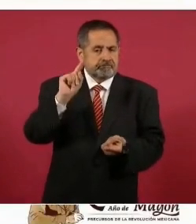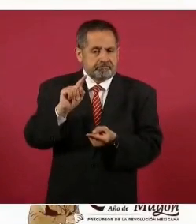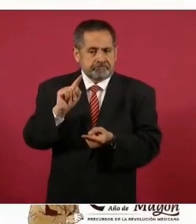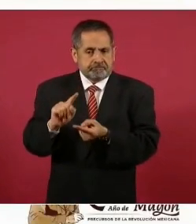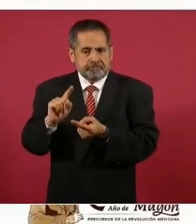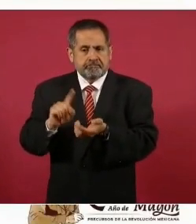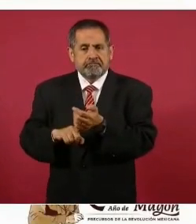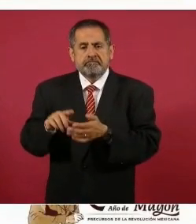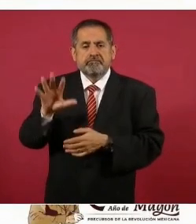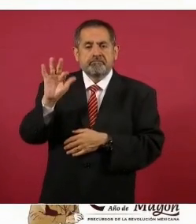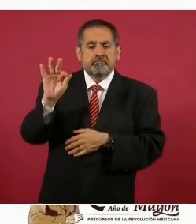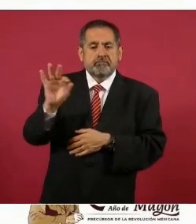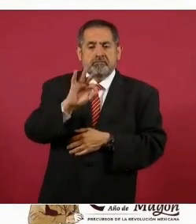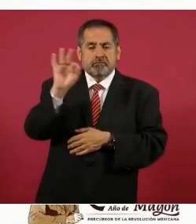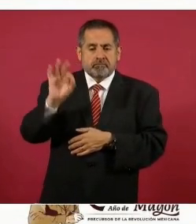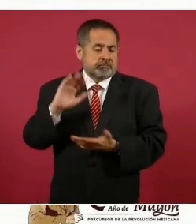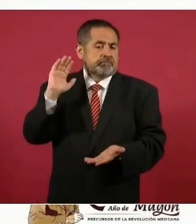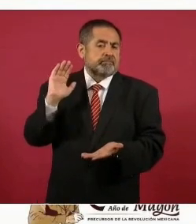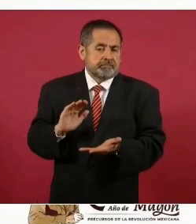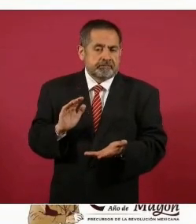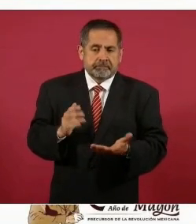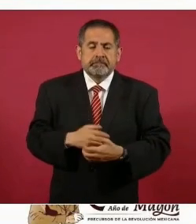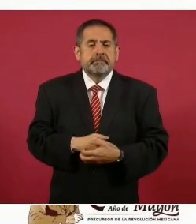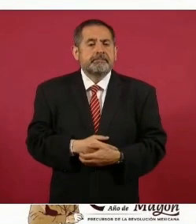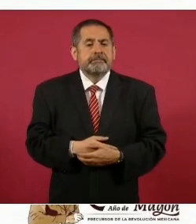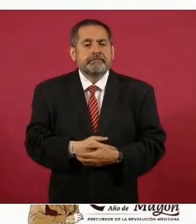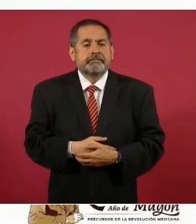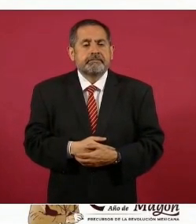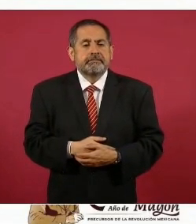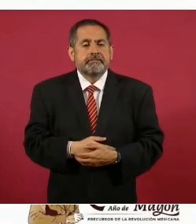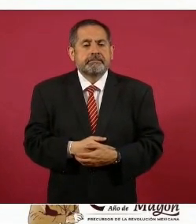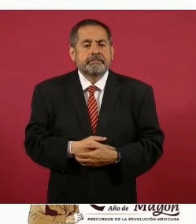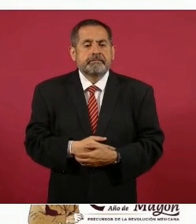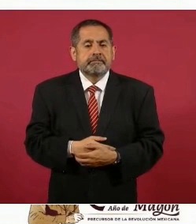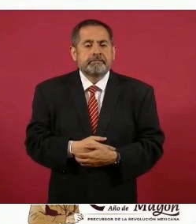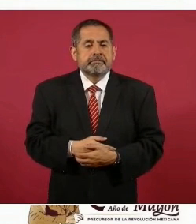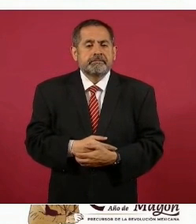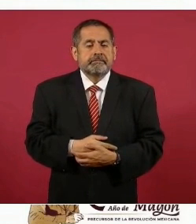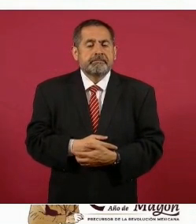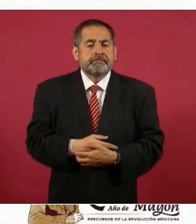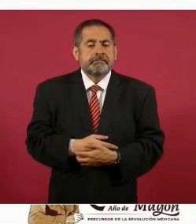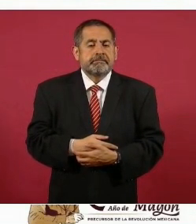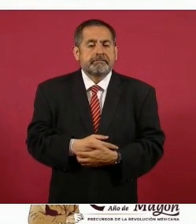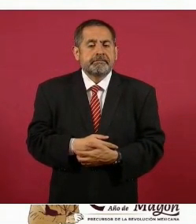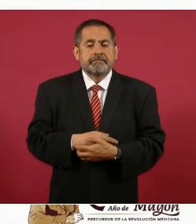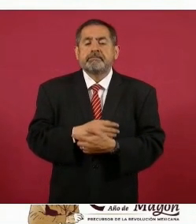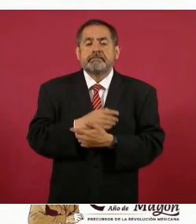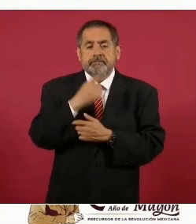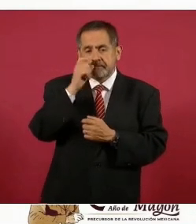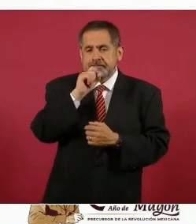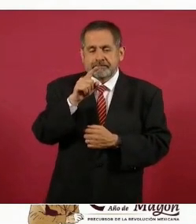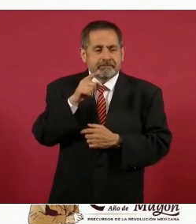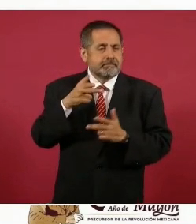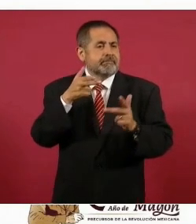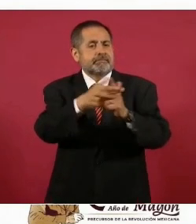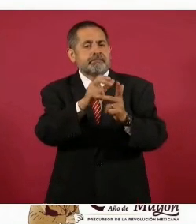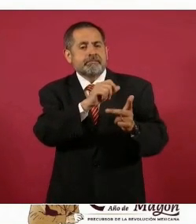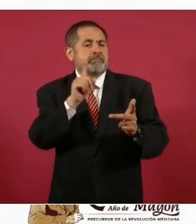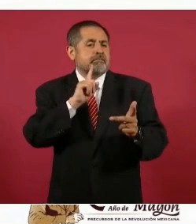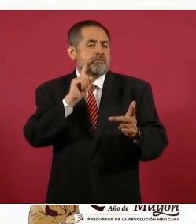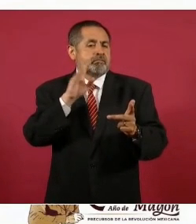40 por ciento también en el delito de feminicidio